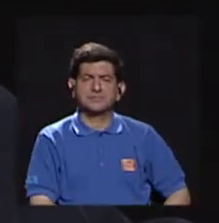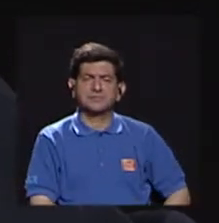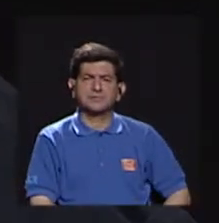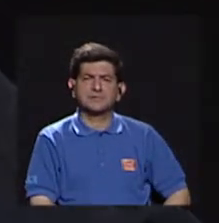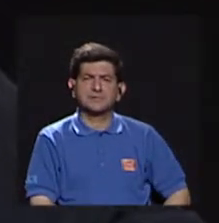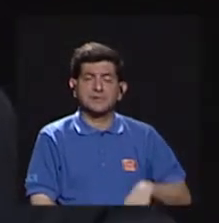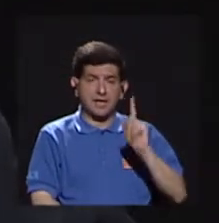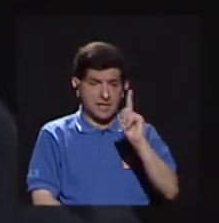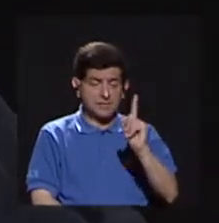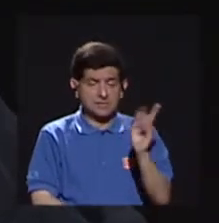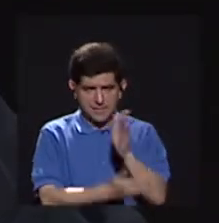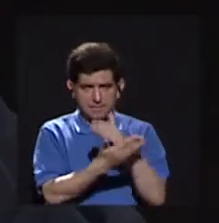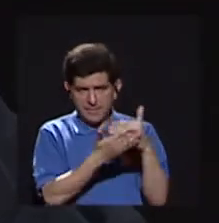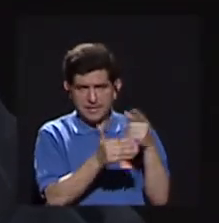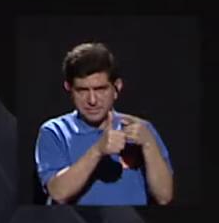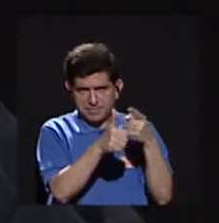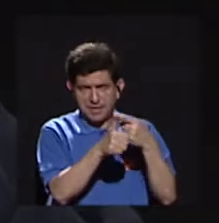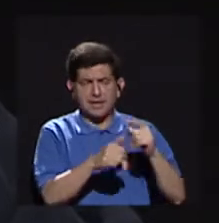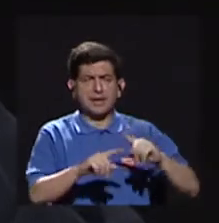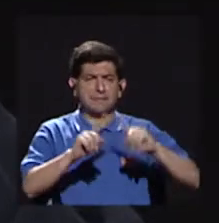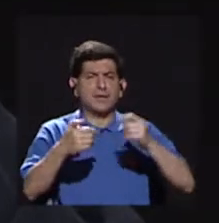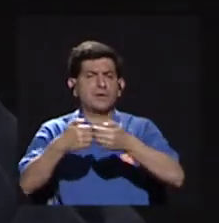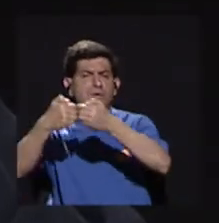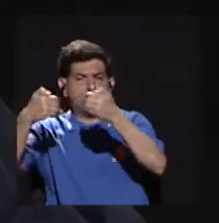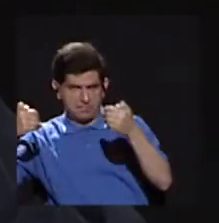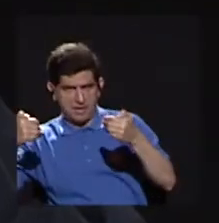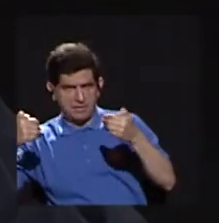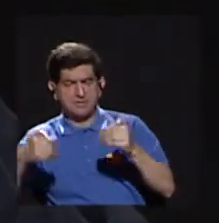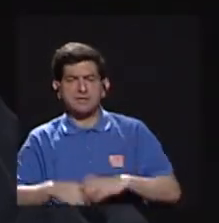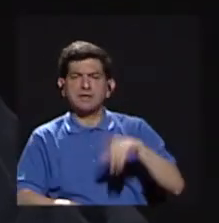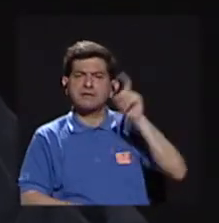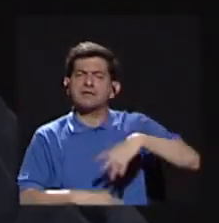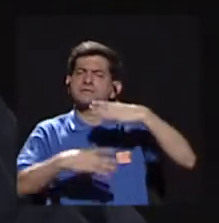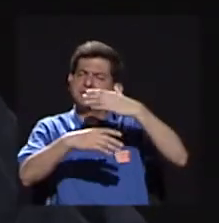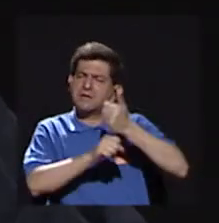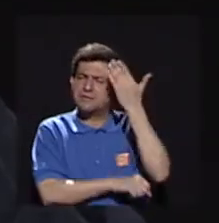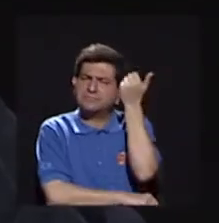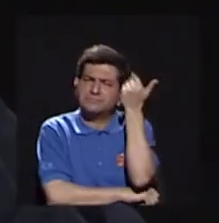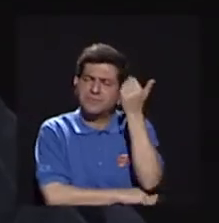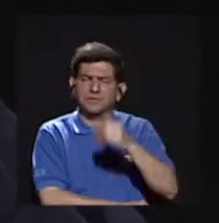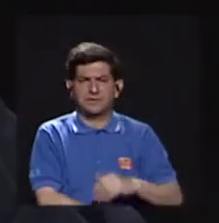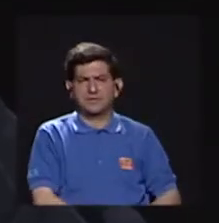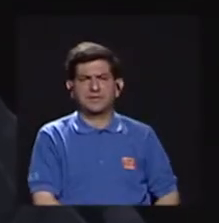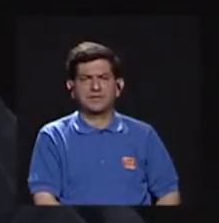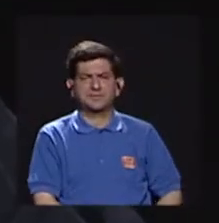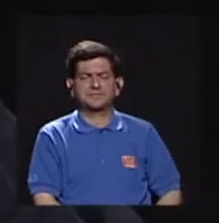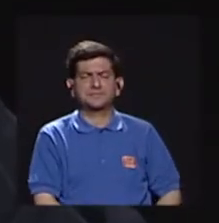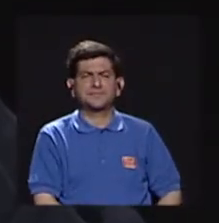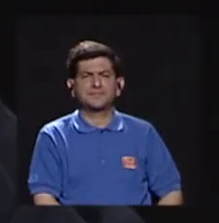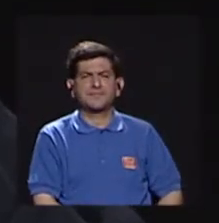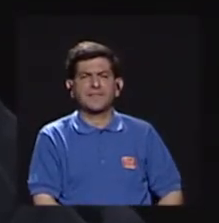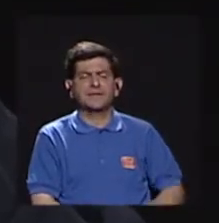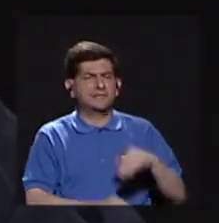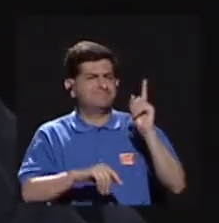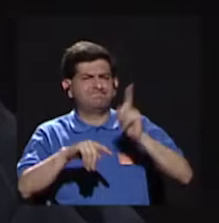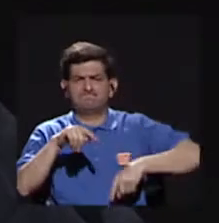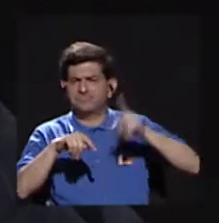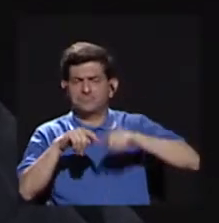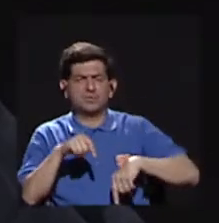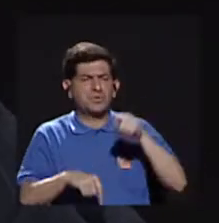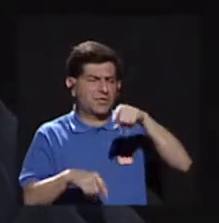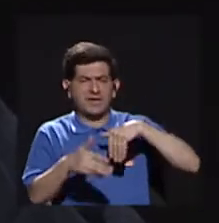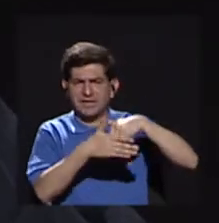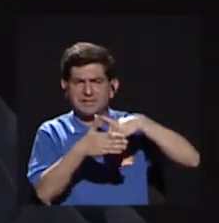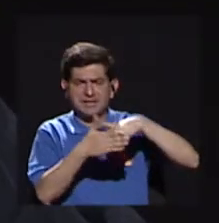por una parte pero por otro lado hay que hacerlo porque si no se lograra vencer ese